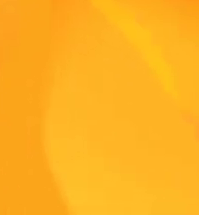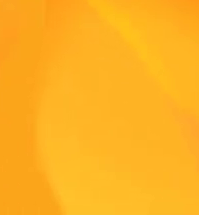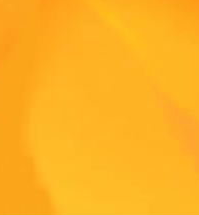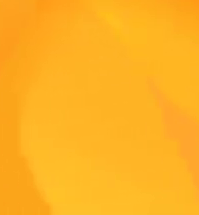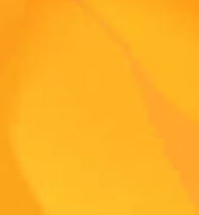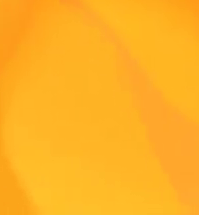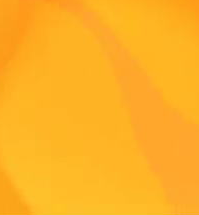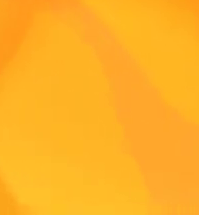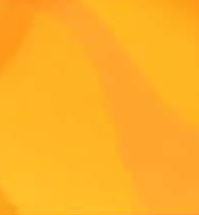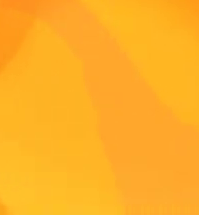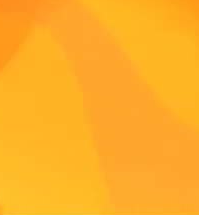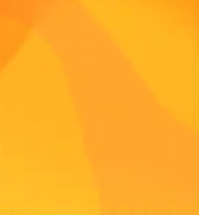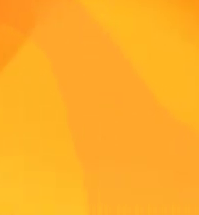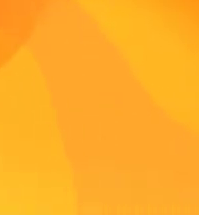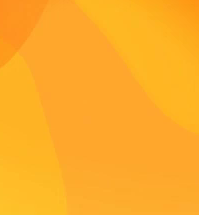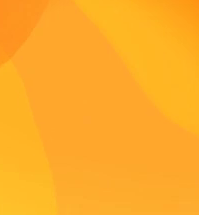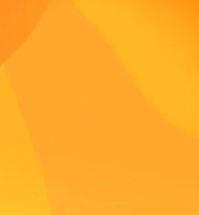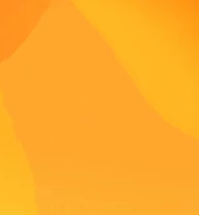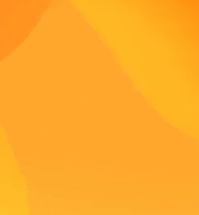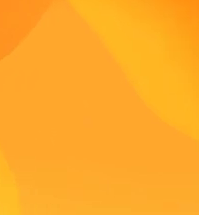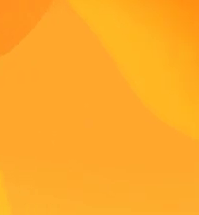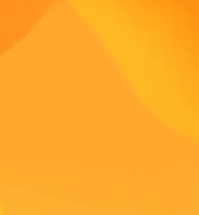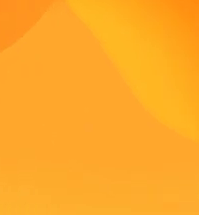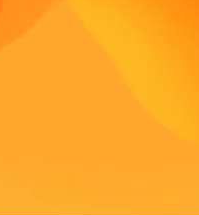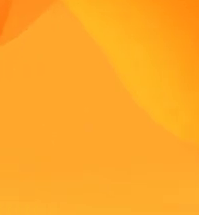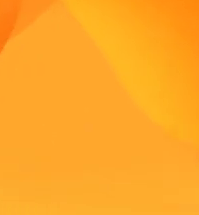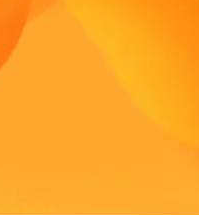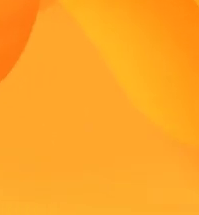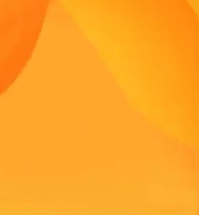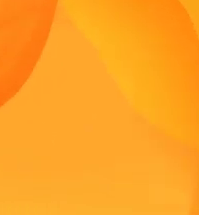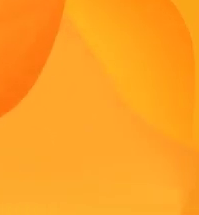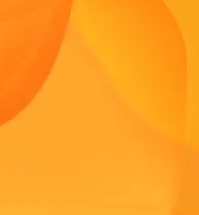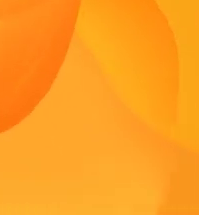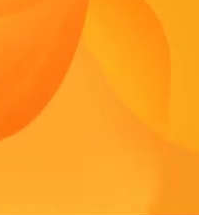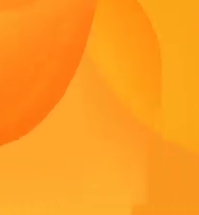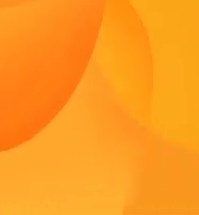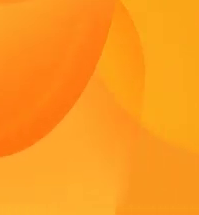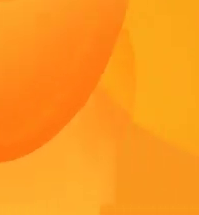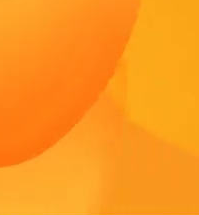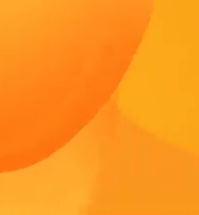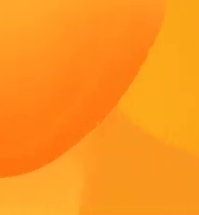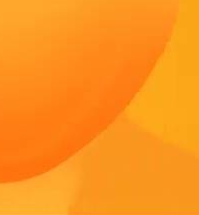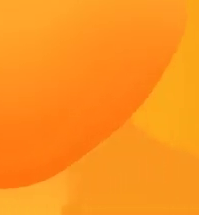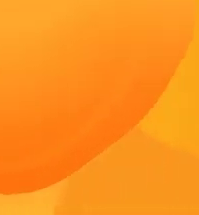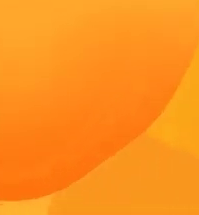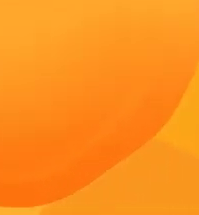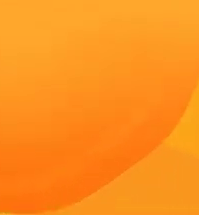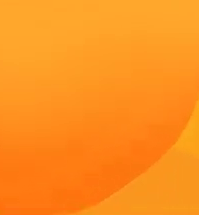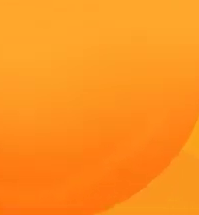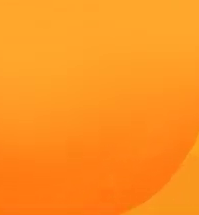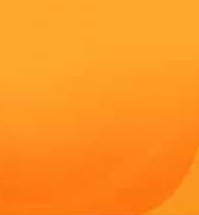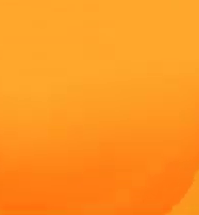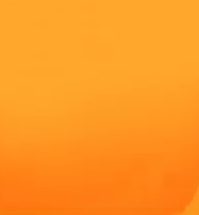¿Qué es ese? Ma. ¿Qué hay aquí adentro?